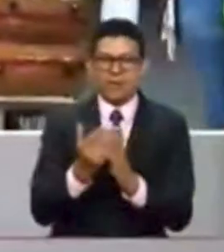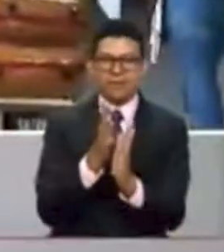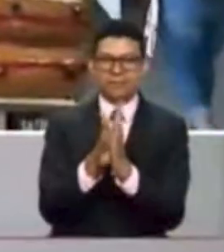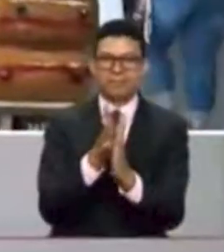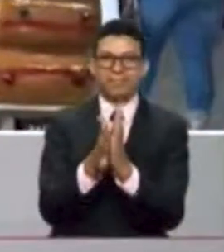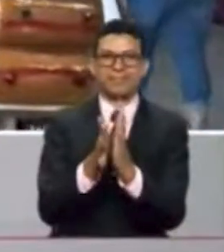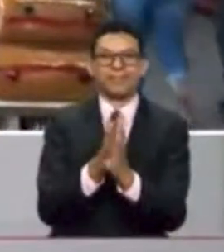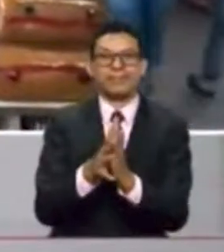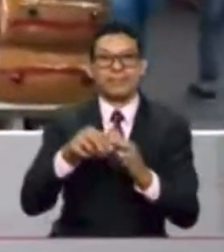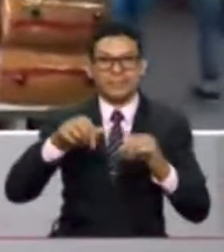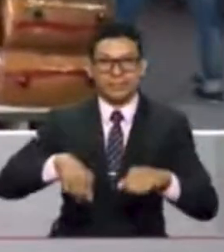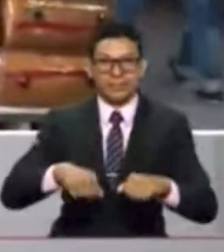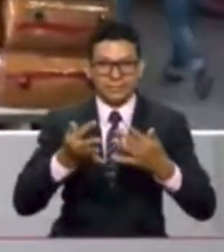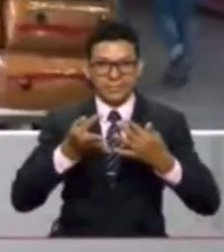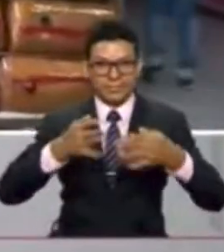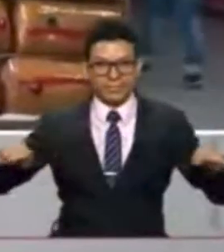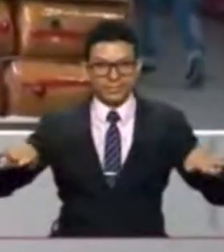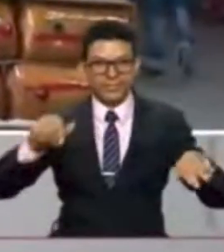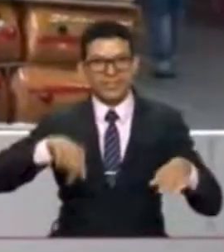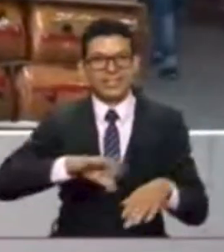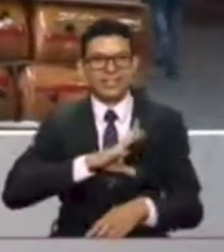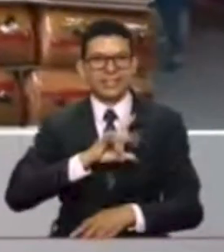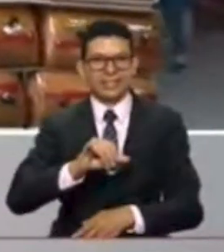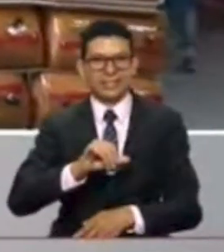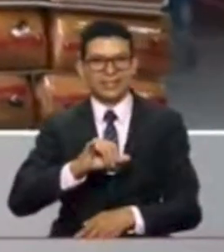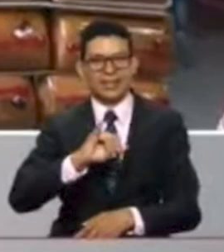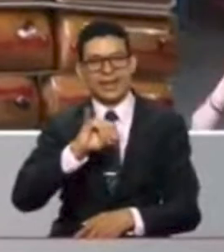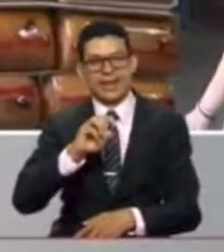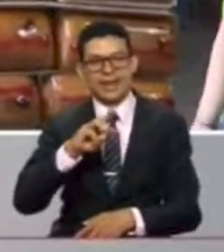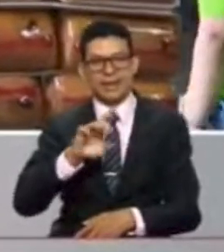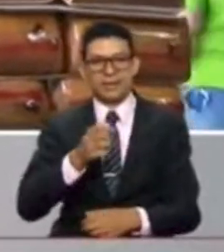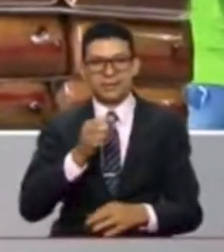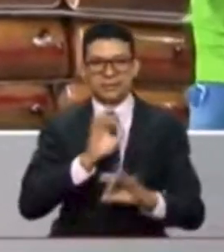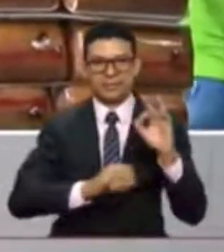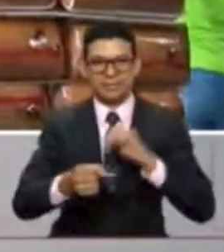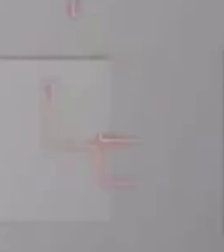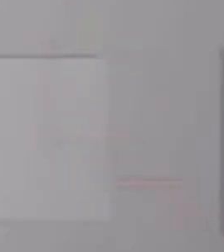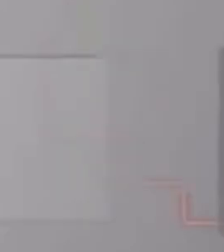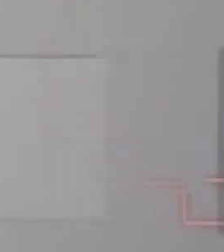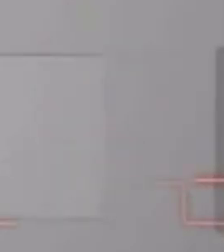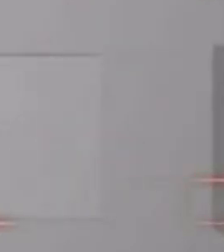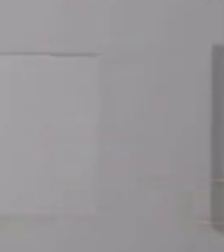información desde la Terminal de Transportes de Cali. Jaime Chávez, Telepacífico Noticias.